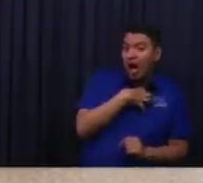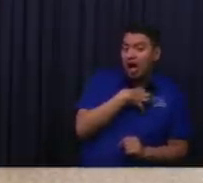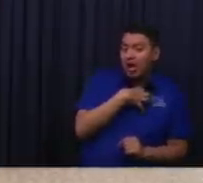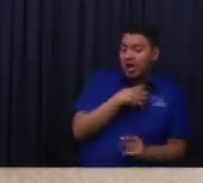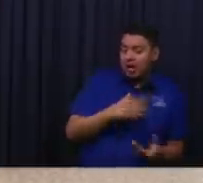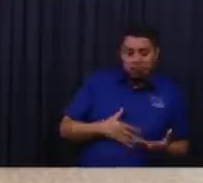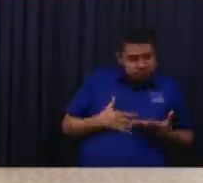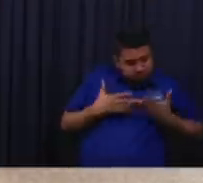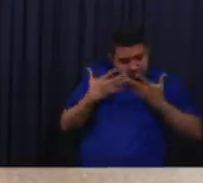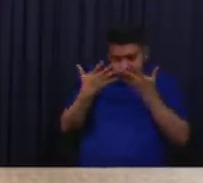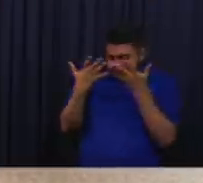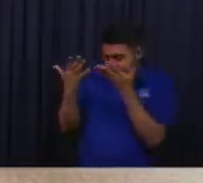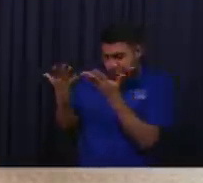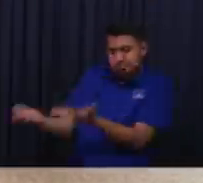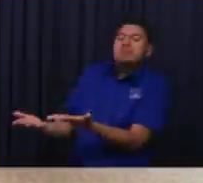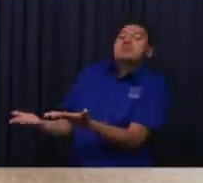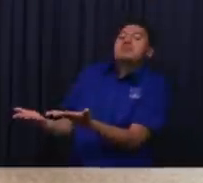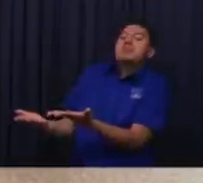disposición.